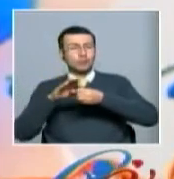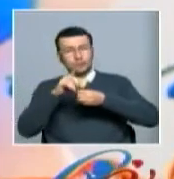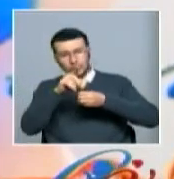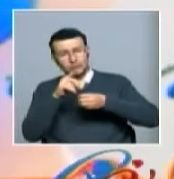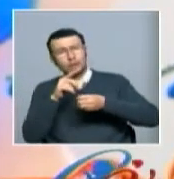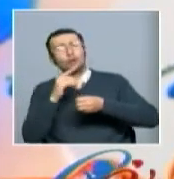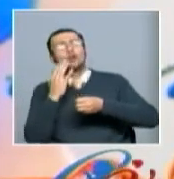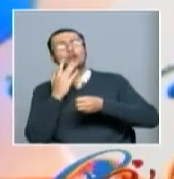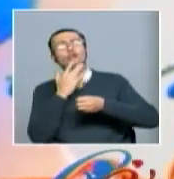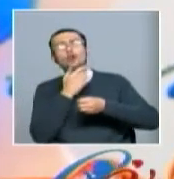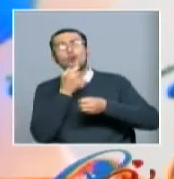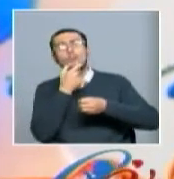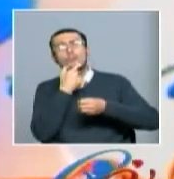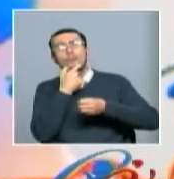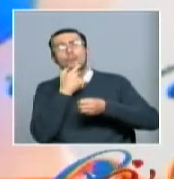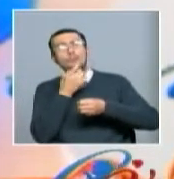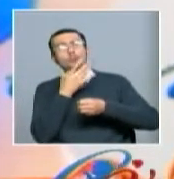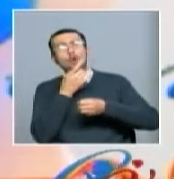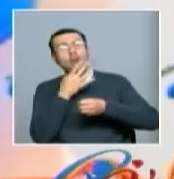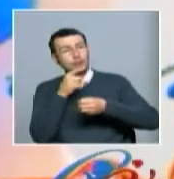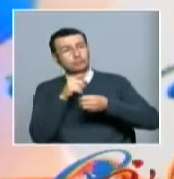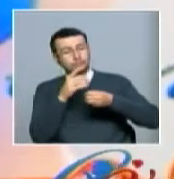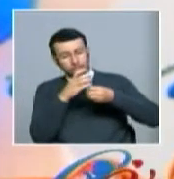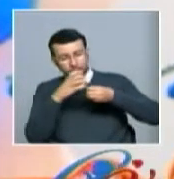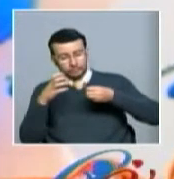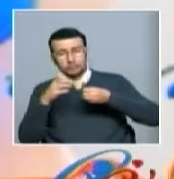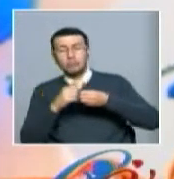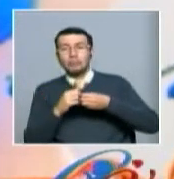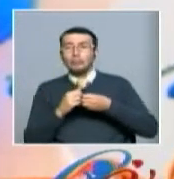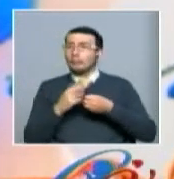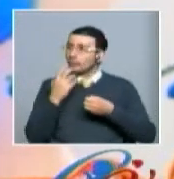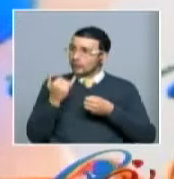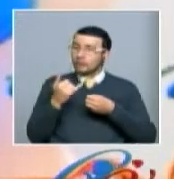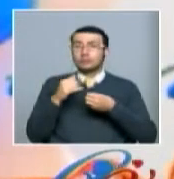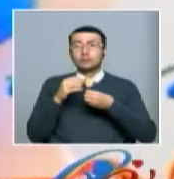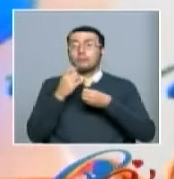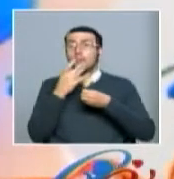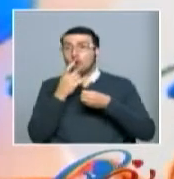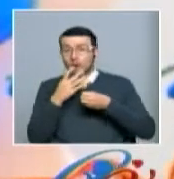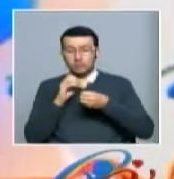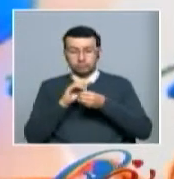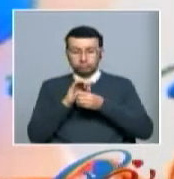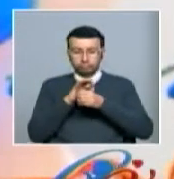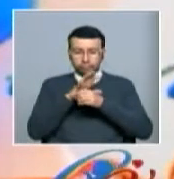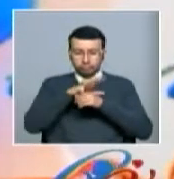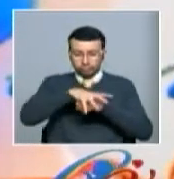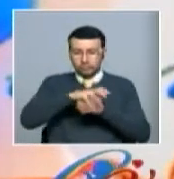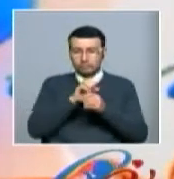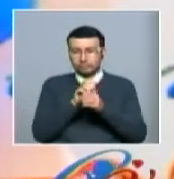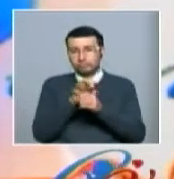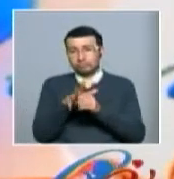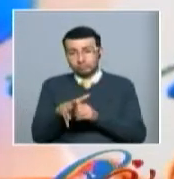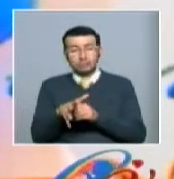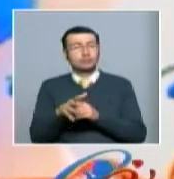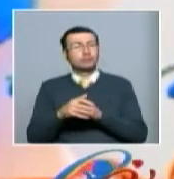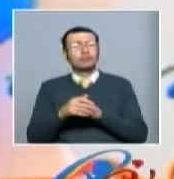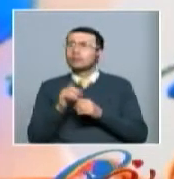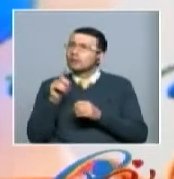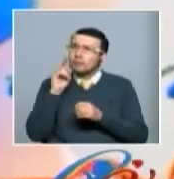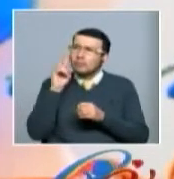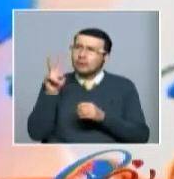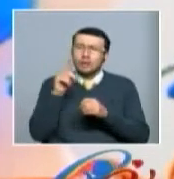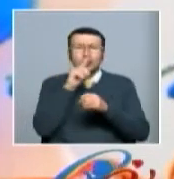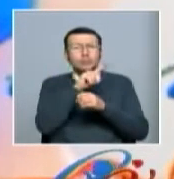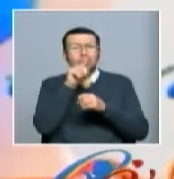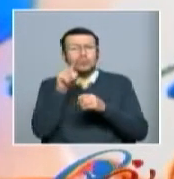moradito? Donde está lo ¿Y morado. ¿Y eso moradito qué es? Lo morado son las raíces. Los nervios. Los nervios, son las raíces. ¿Y lo que se ve como dos ojitos